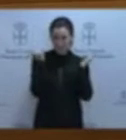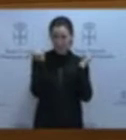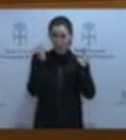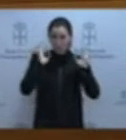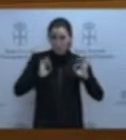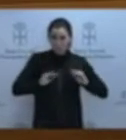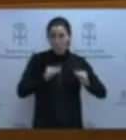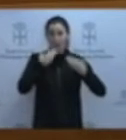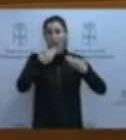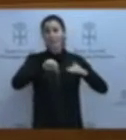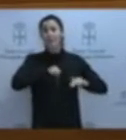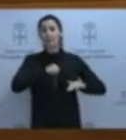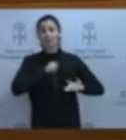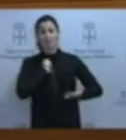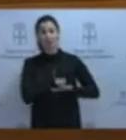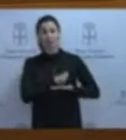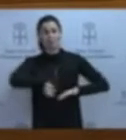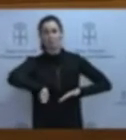plaza residencial pública,